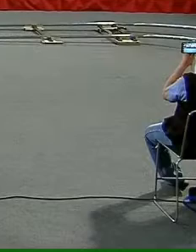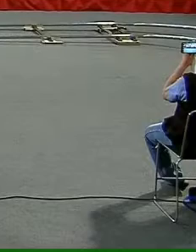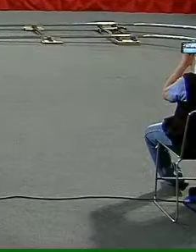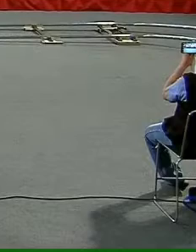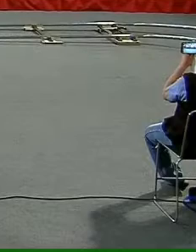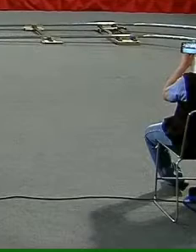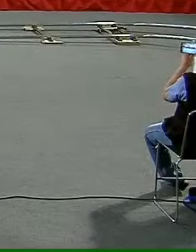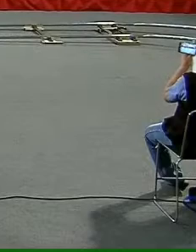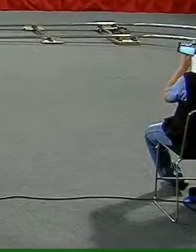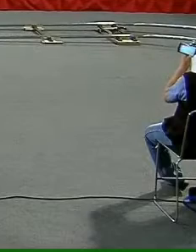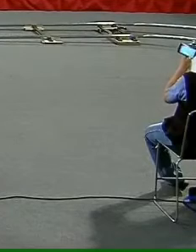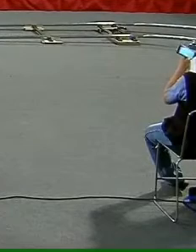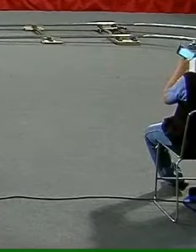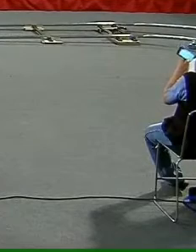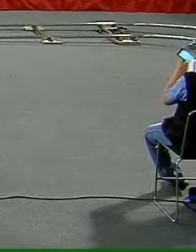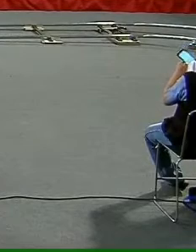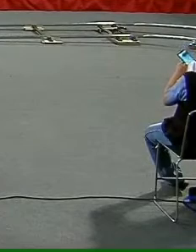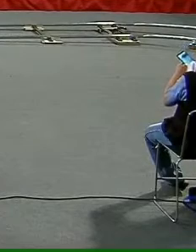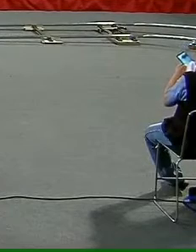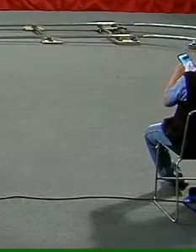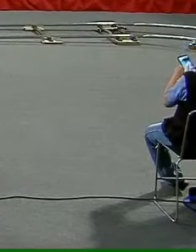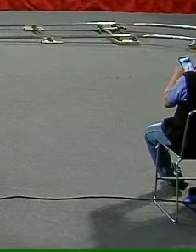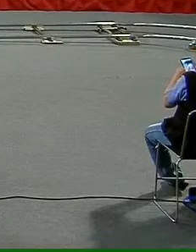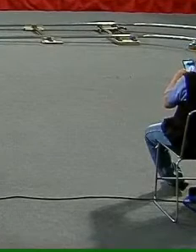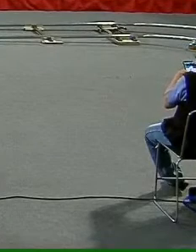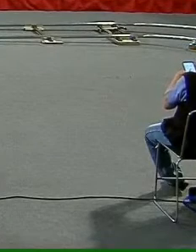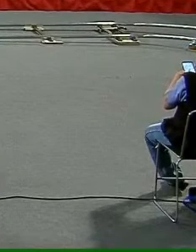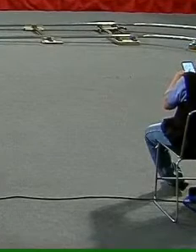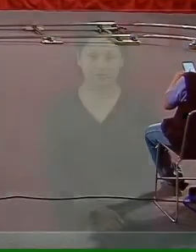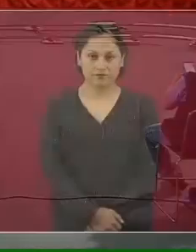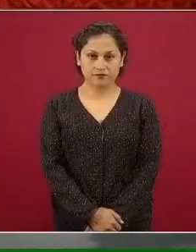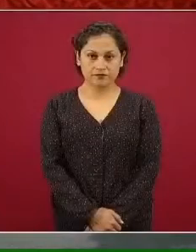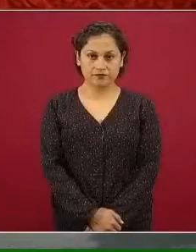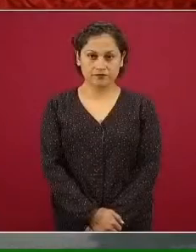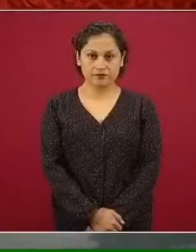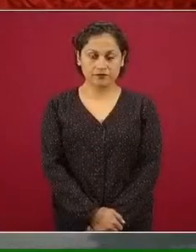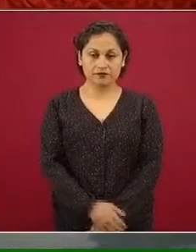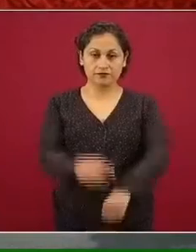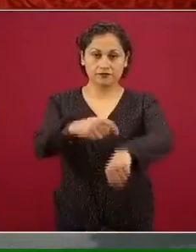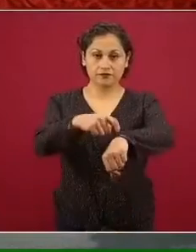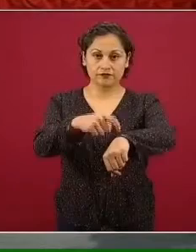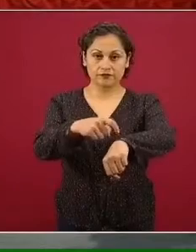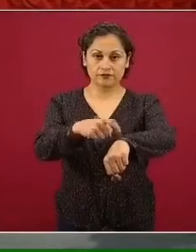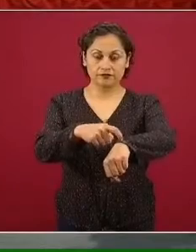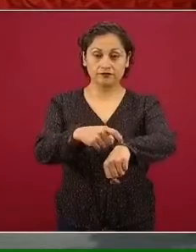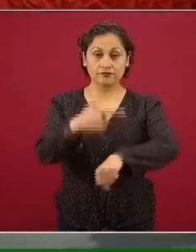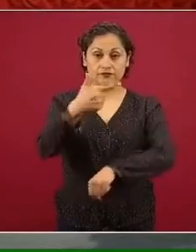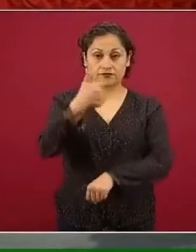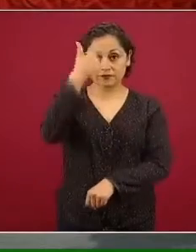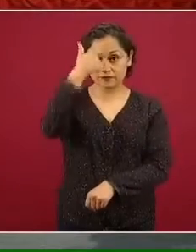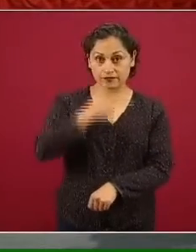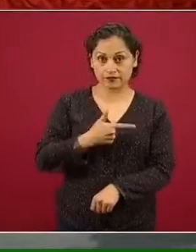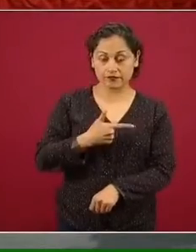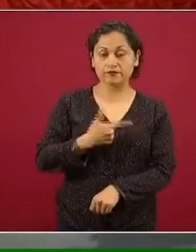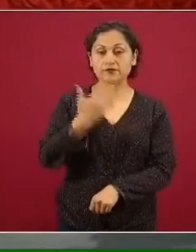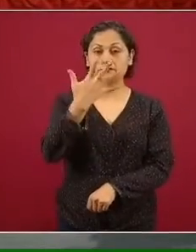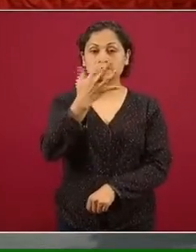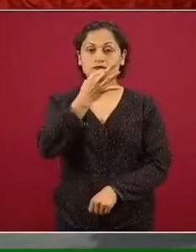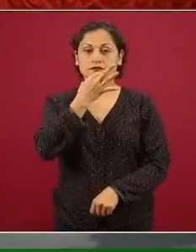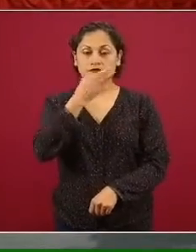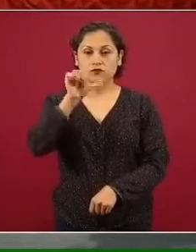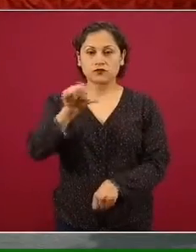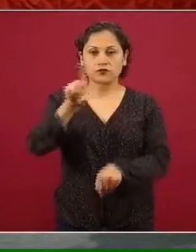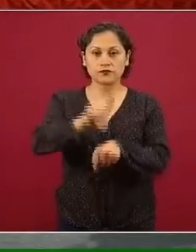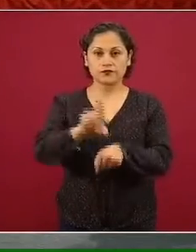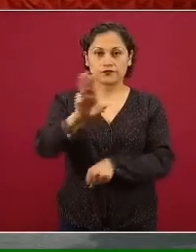Muy buenas tardes, noches. Hoy empezamos 5 minutos más tarde, son las 19:05 del miércoles 15